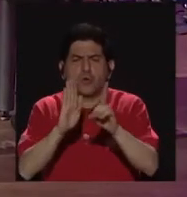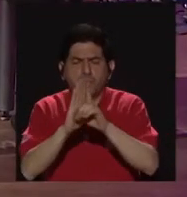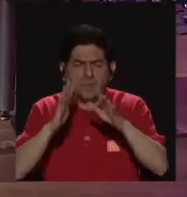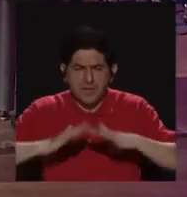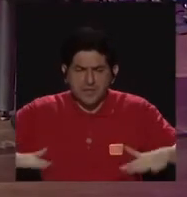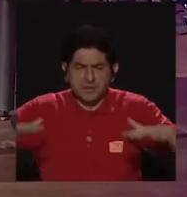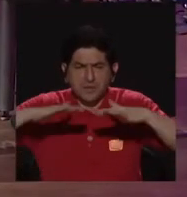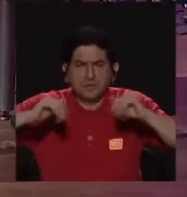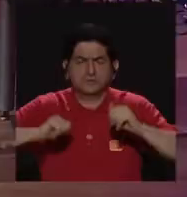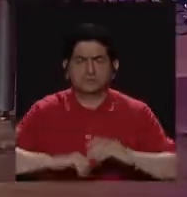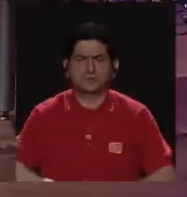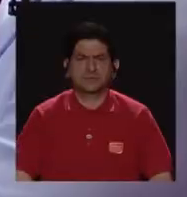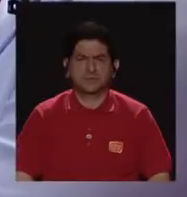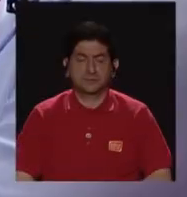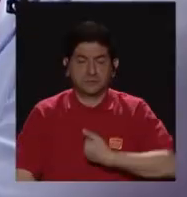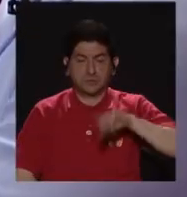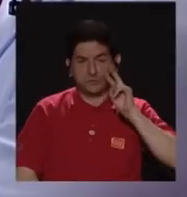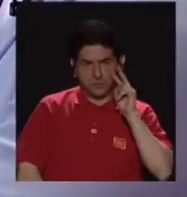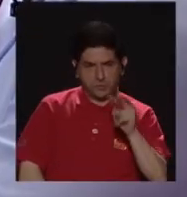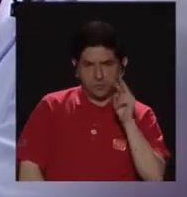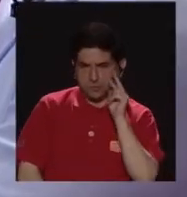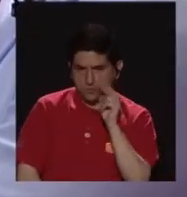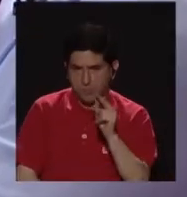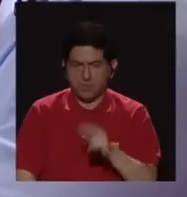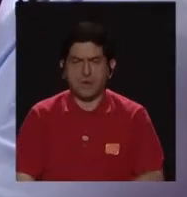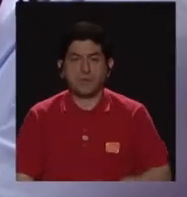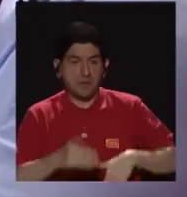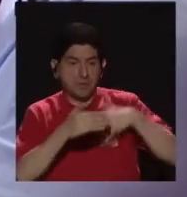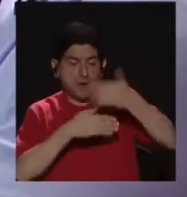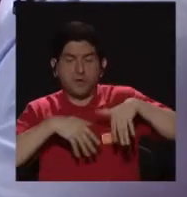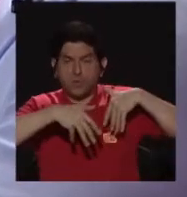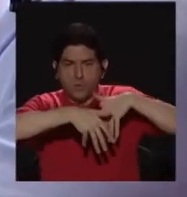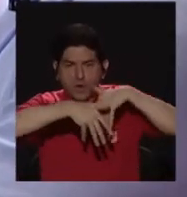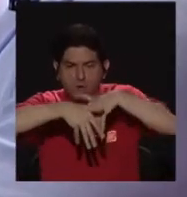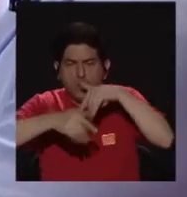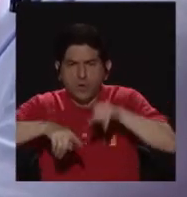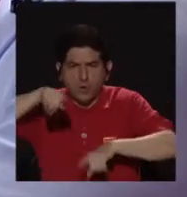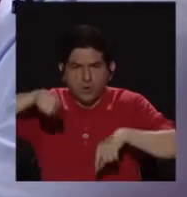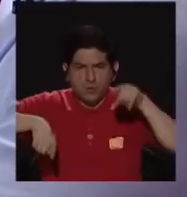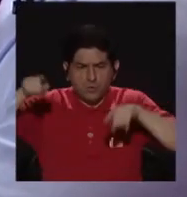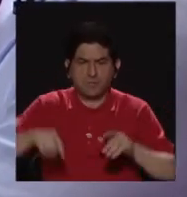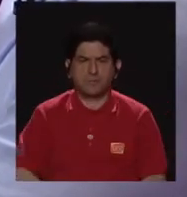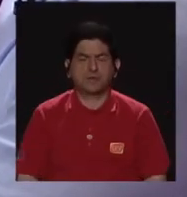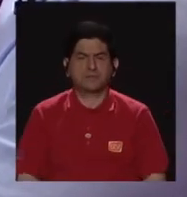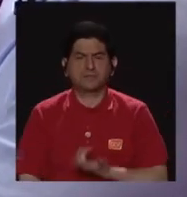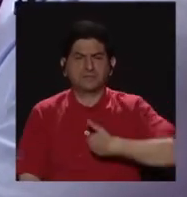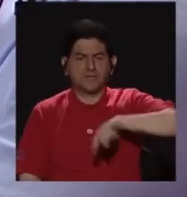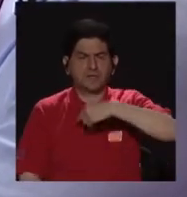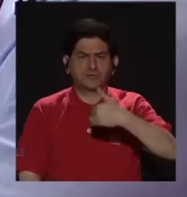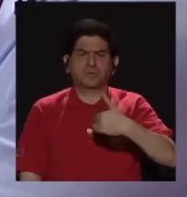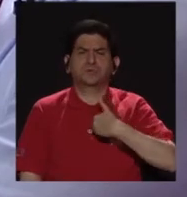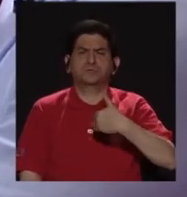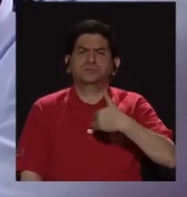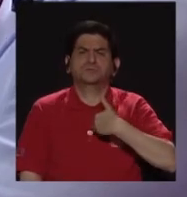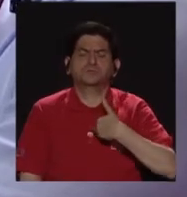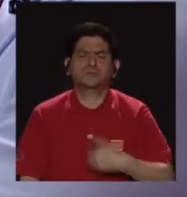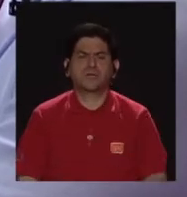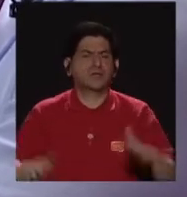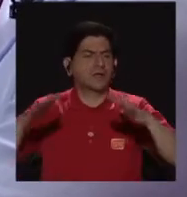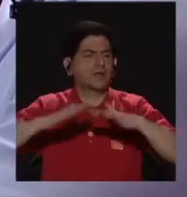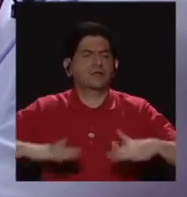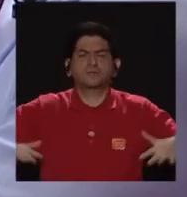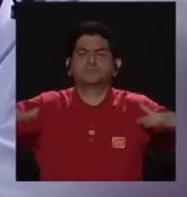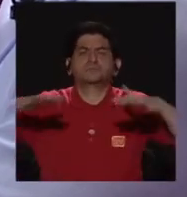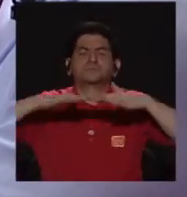espacios y además si nos poníamos a ver como después de la marcha de la diversidad verdad es como que tenemos 10 en ese espacio